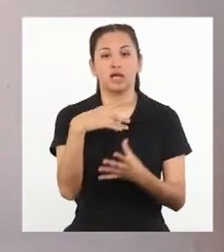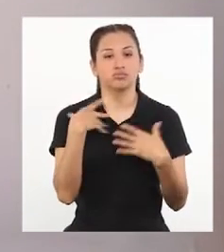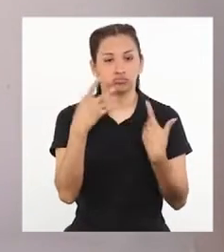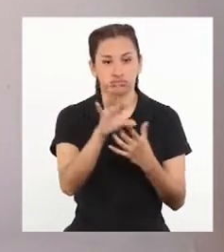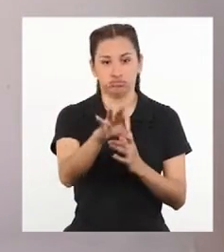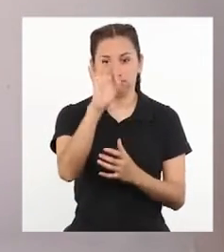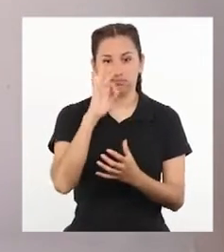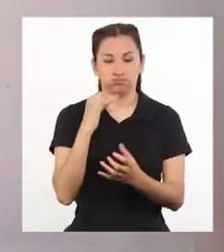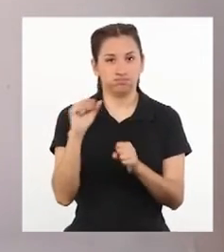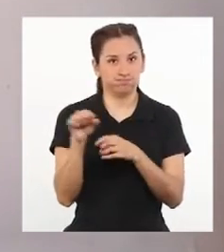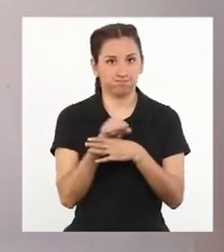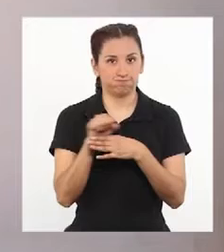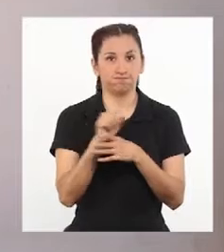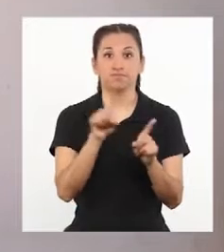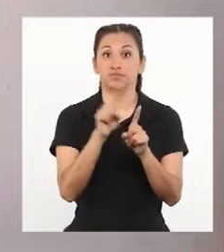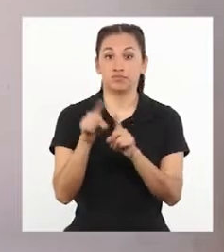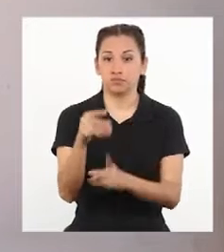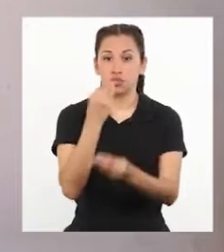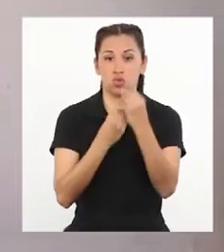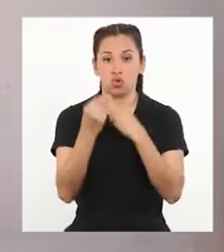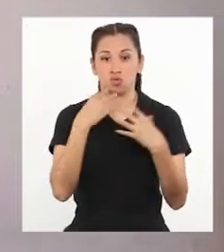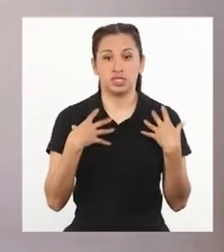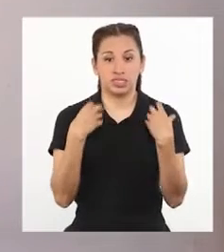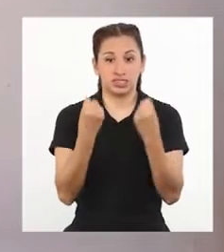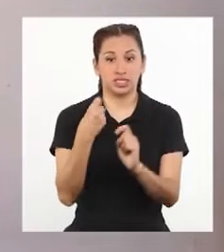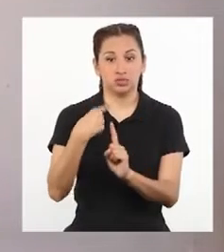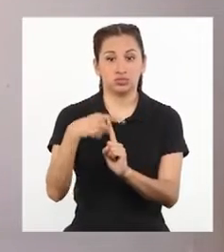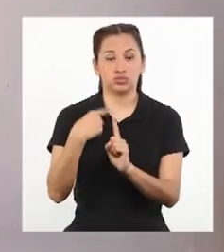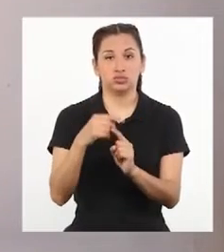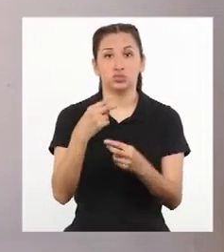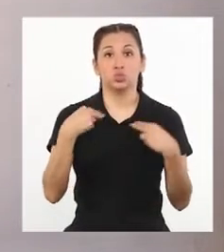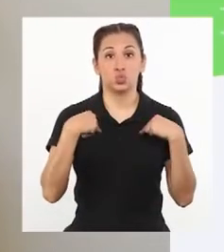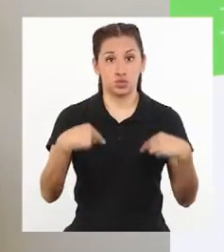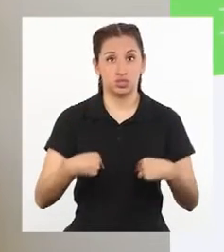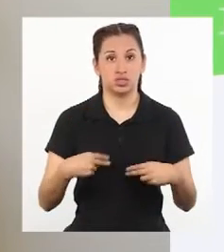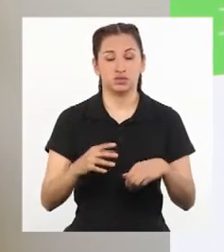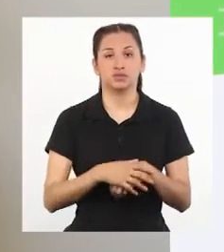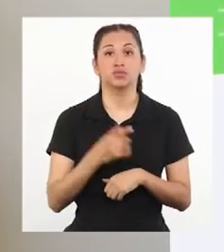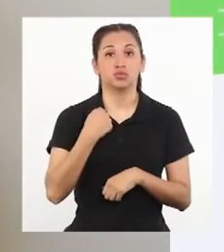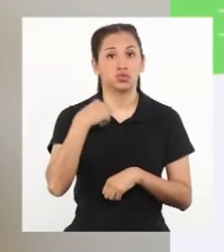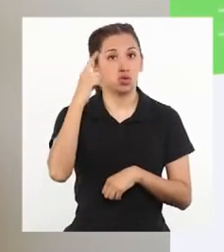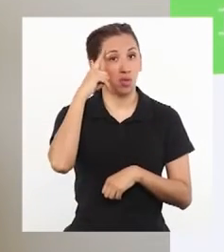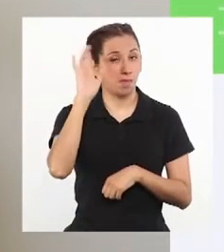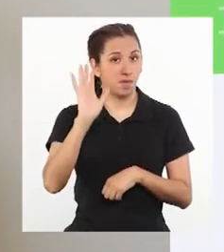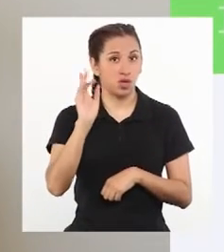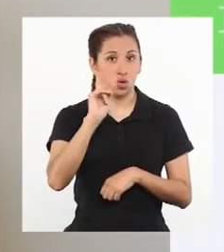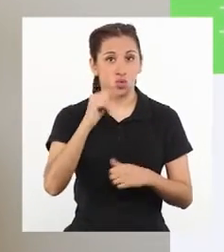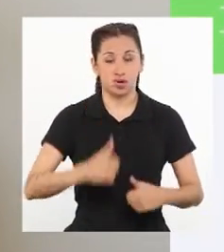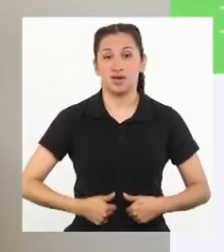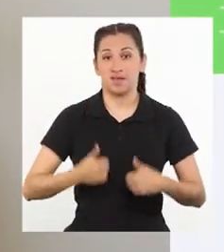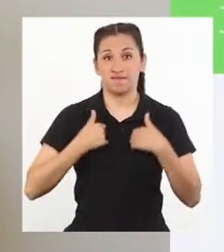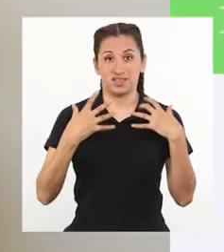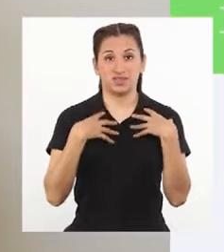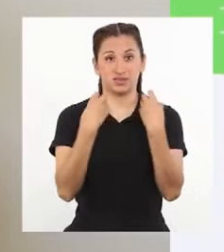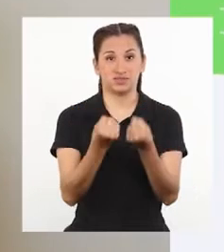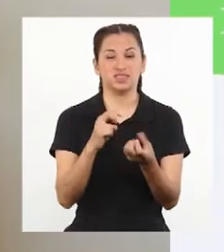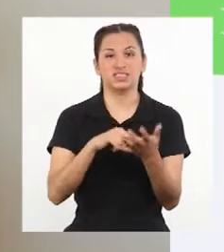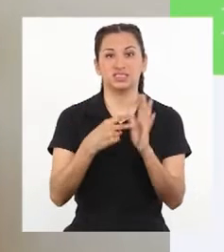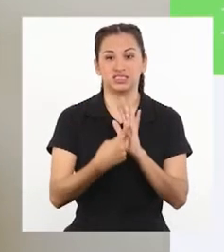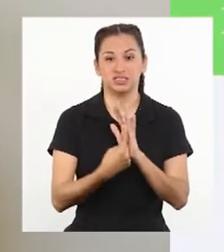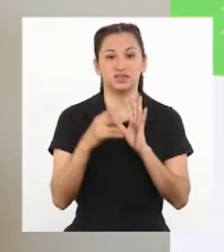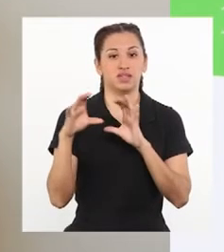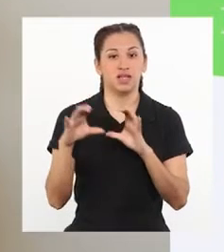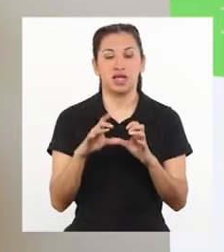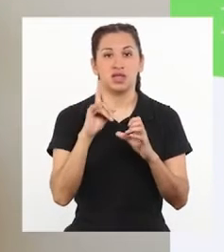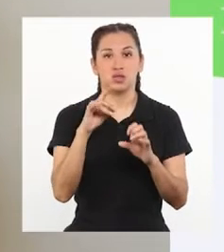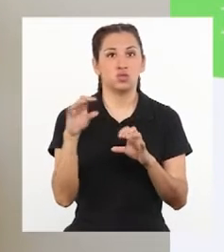también basarnos en una alimentación saludable y nutritiva. Yo considero que llevar un estilo de vida saludable